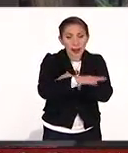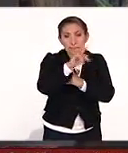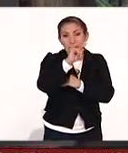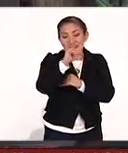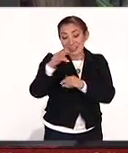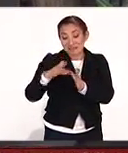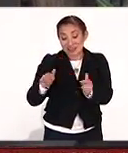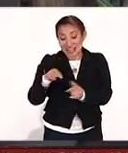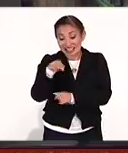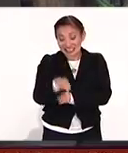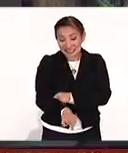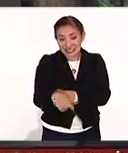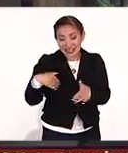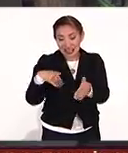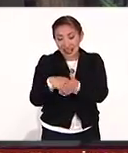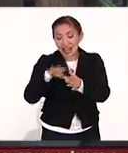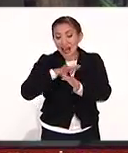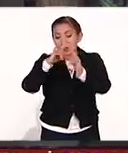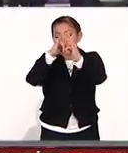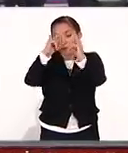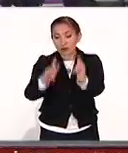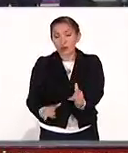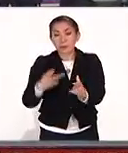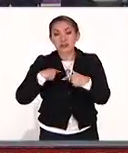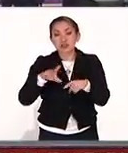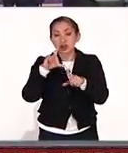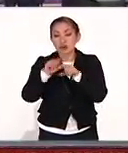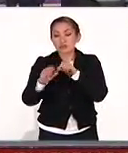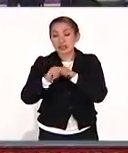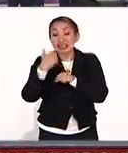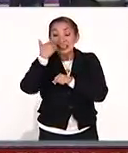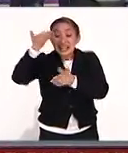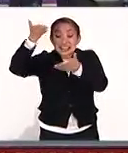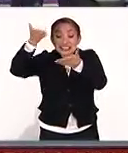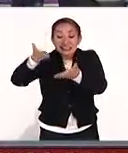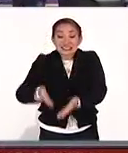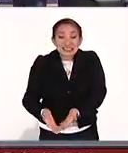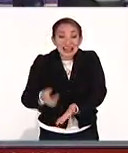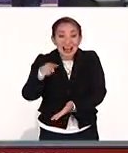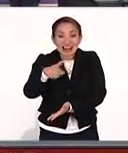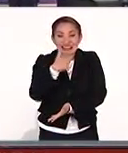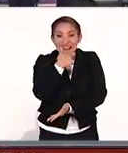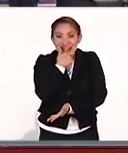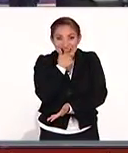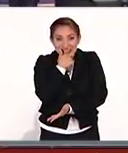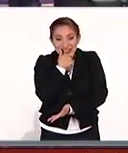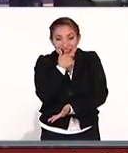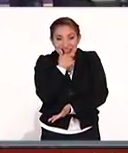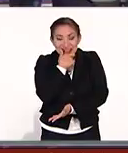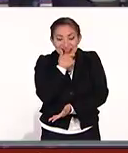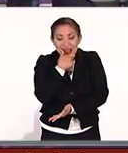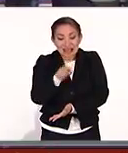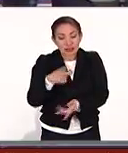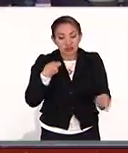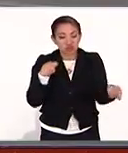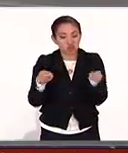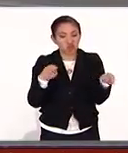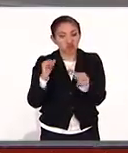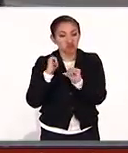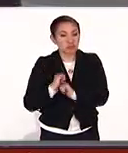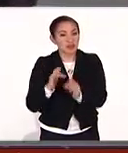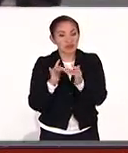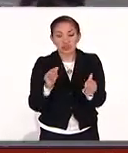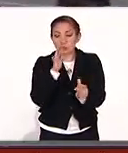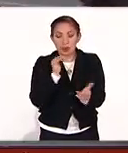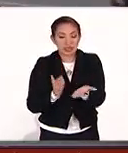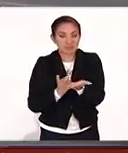lado francés, hay un campamento de migrantes ilegales que quieren llegar a Inglaterra, y ha sido bajo el control de las autoridades francesas